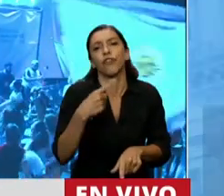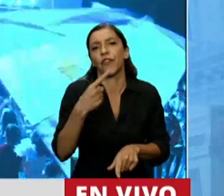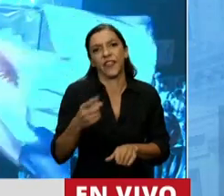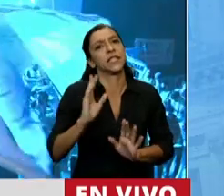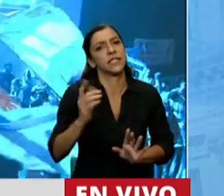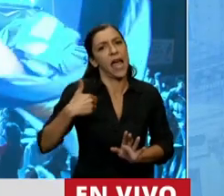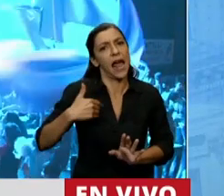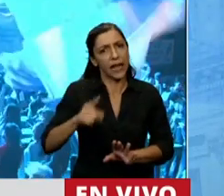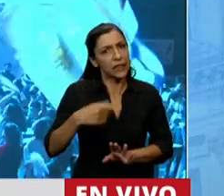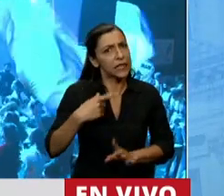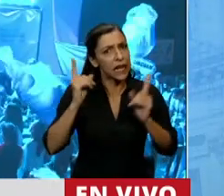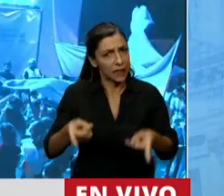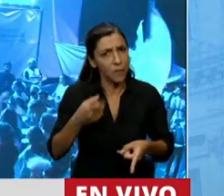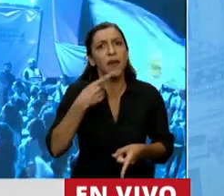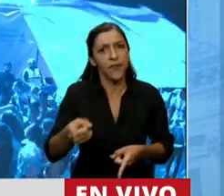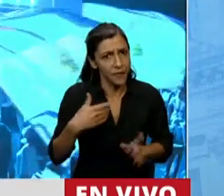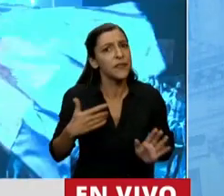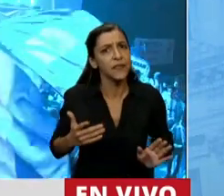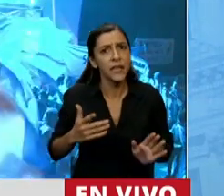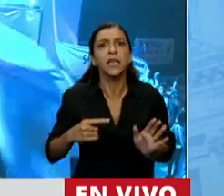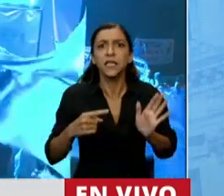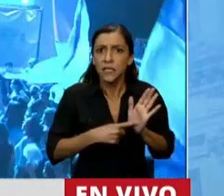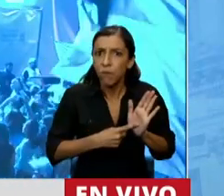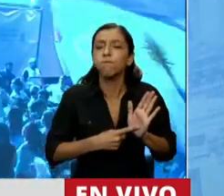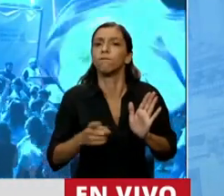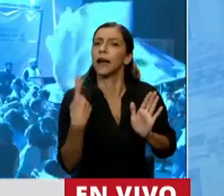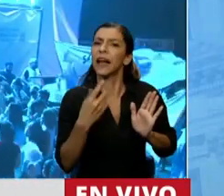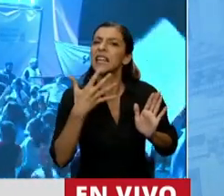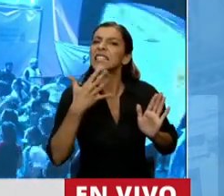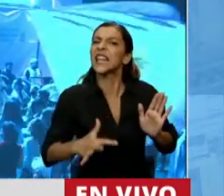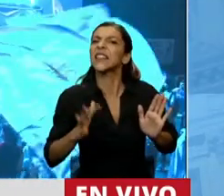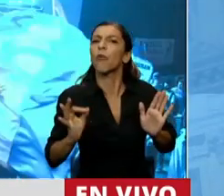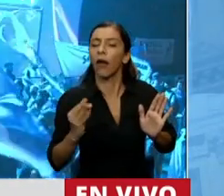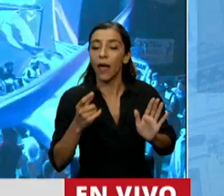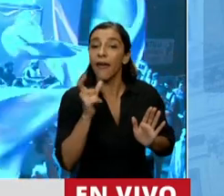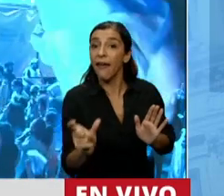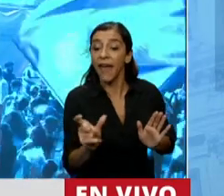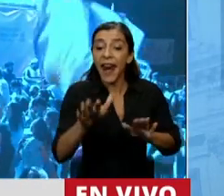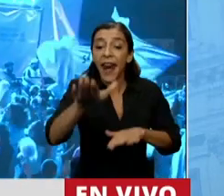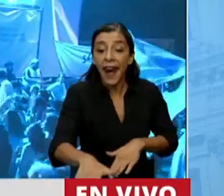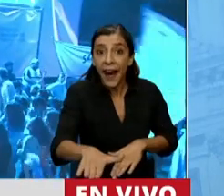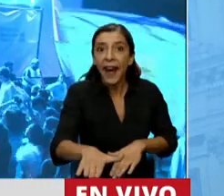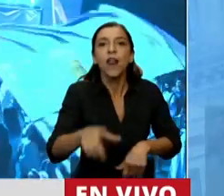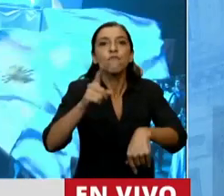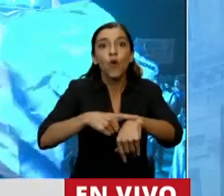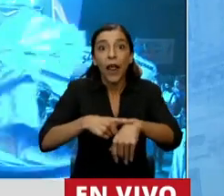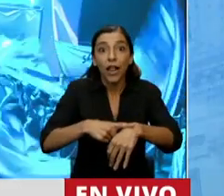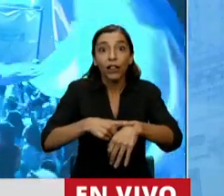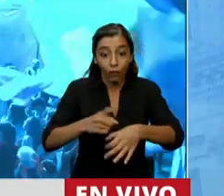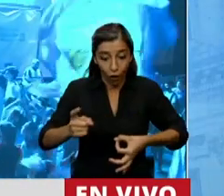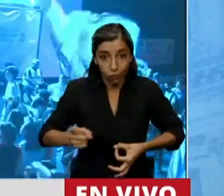mismo debe interpretarse en el sentido que se entiende por niño todo ser humano desde el momento de su